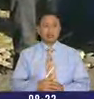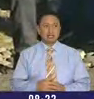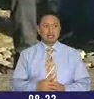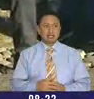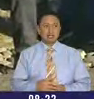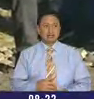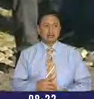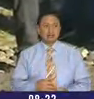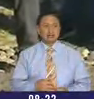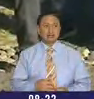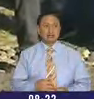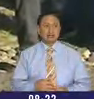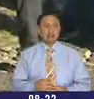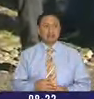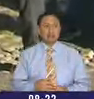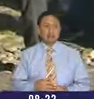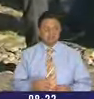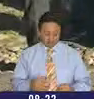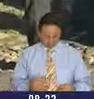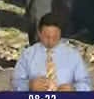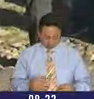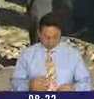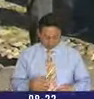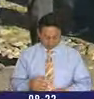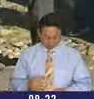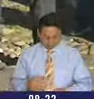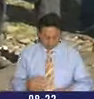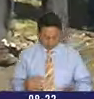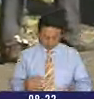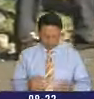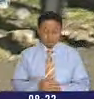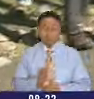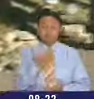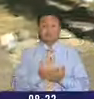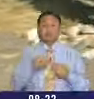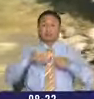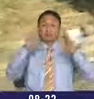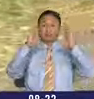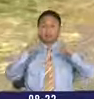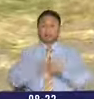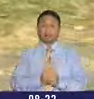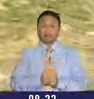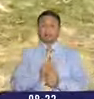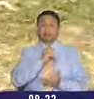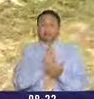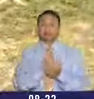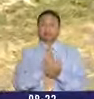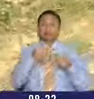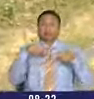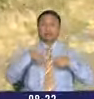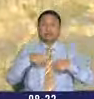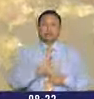hecho. Buenos días. Primeramente les agradecemos por atender a nuestro llamado. Si realmente nosotros